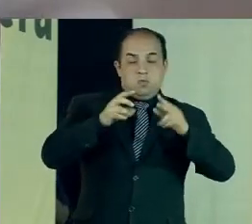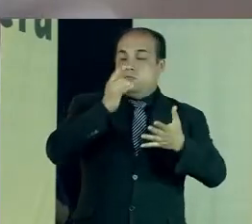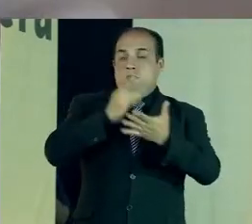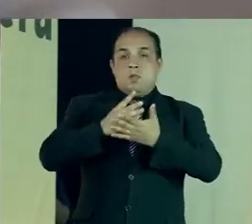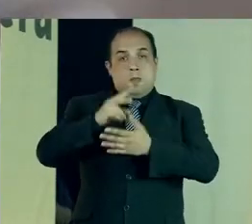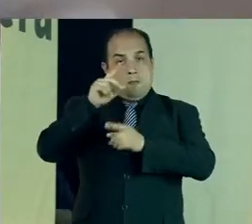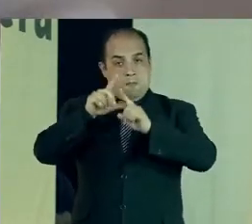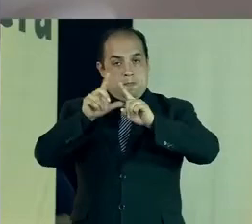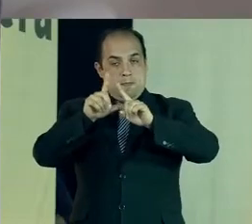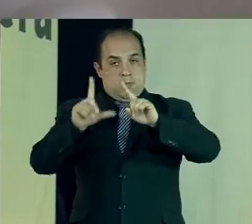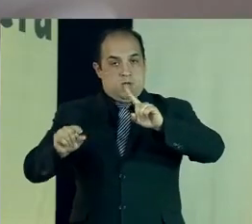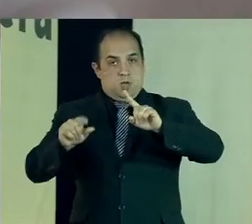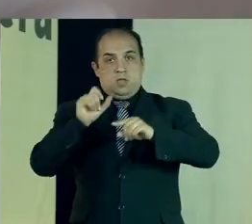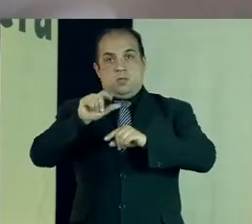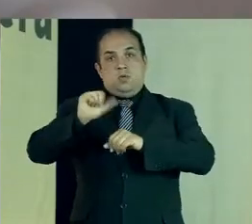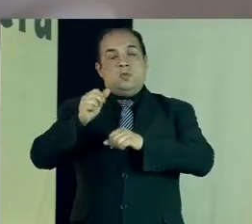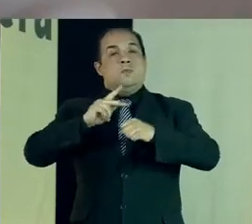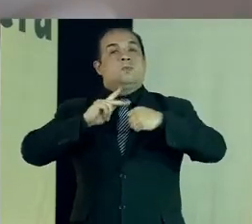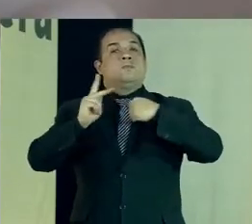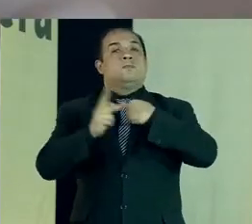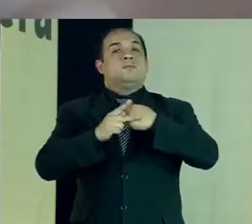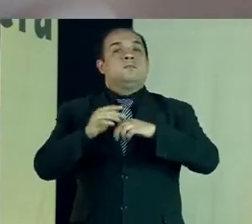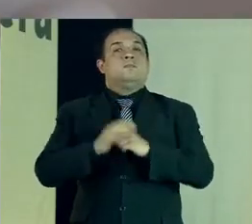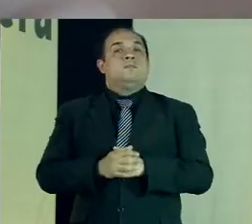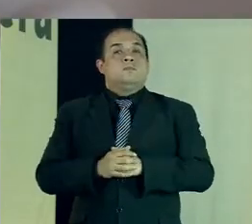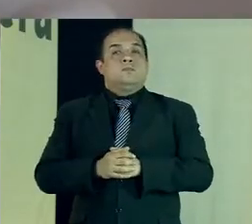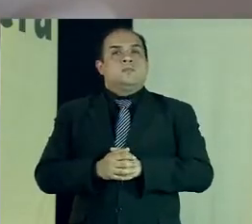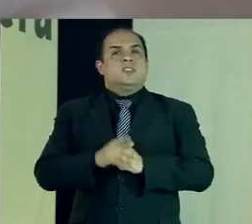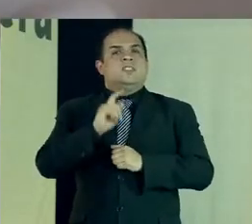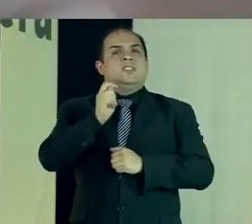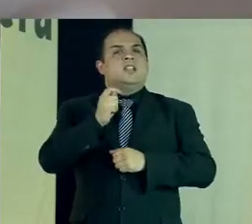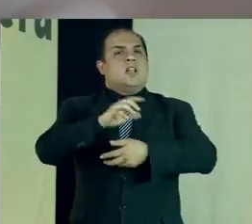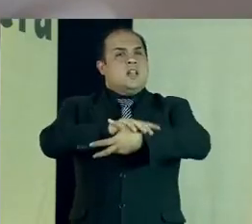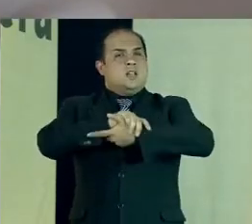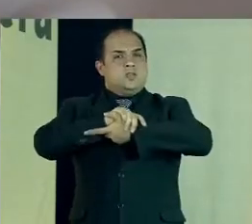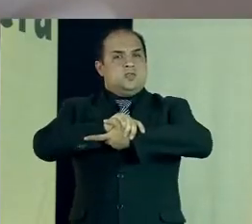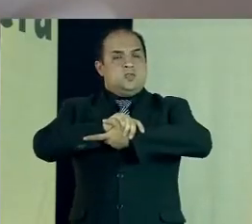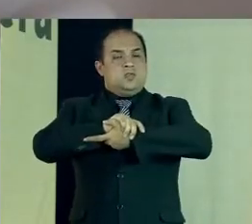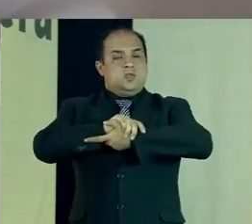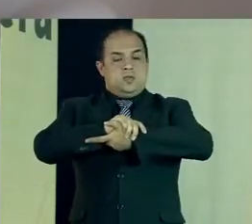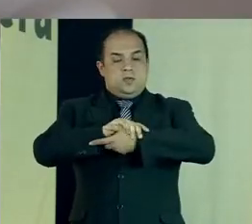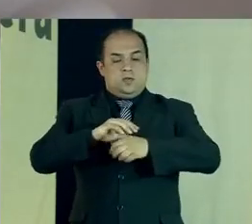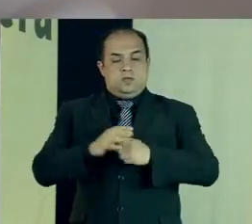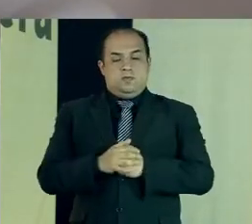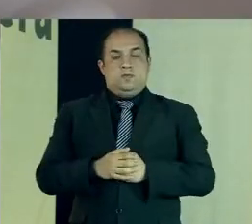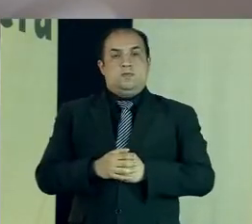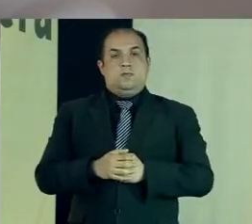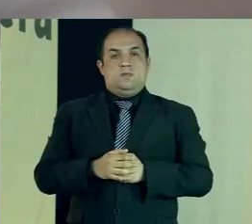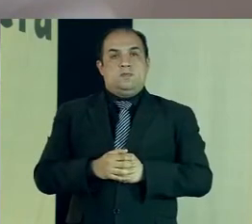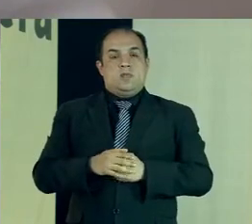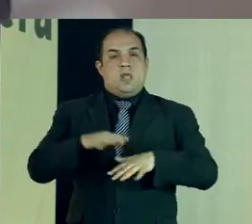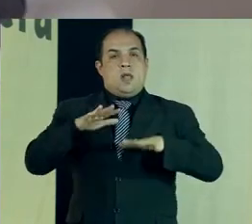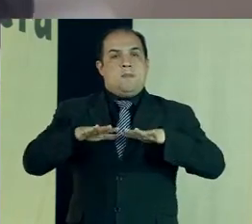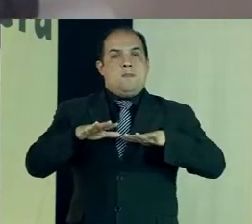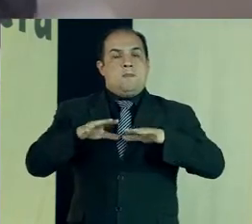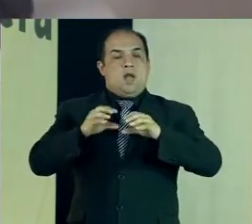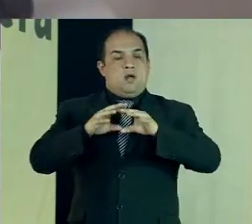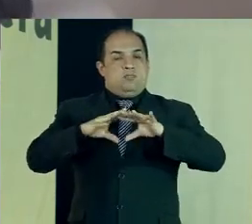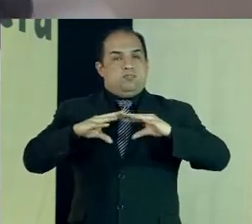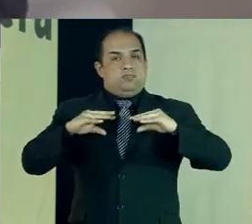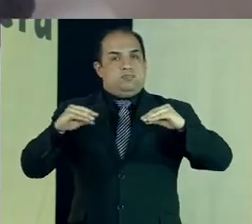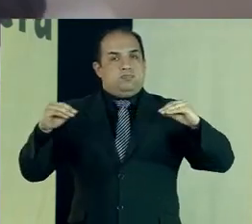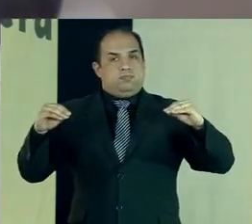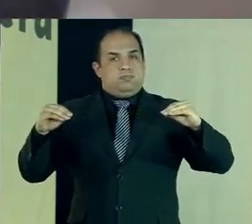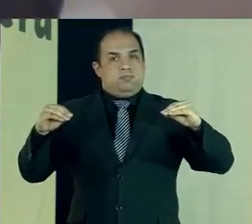sino en otros países es que la solidaridad se trastoca se pierde cuando